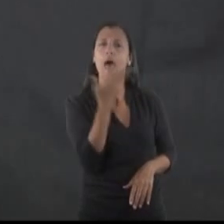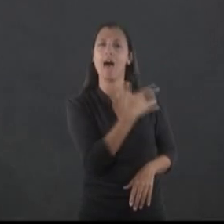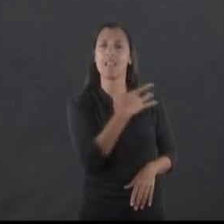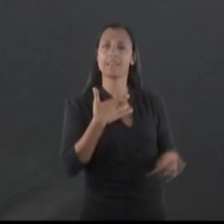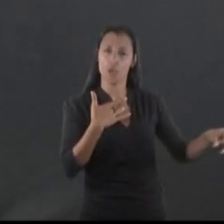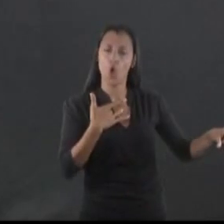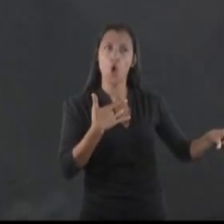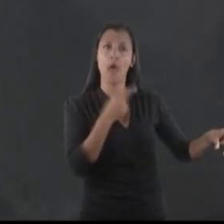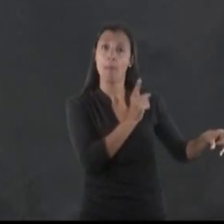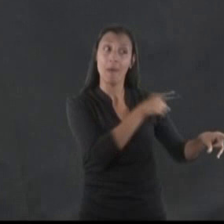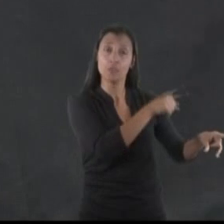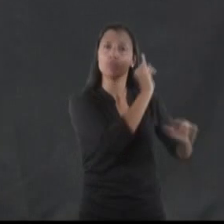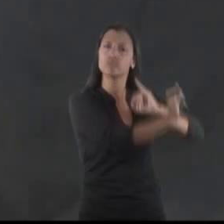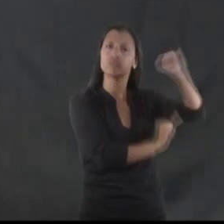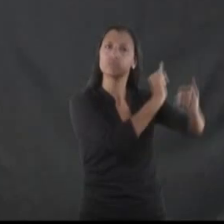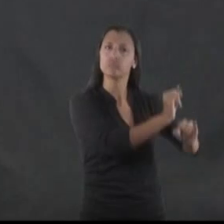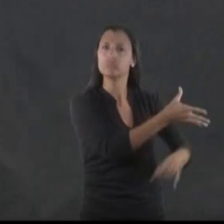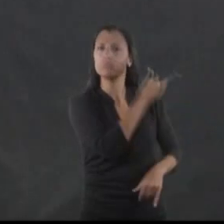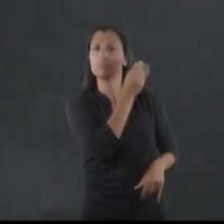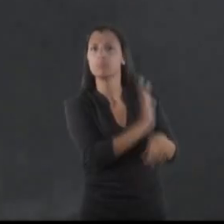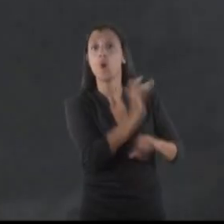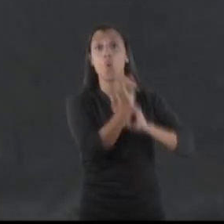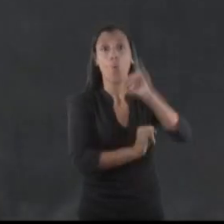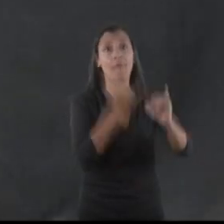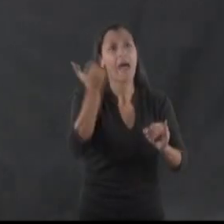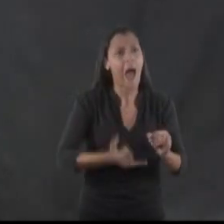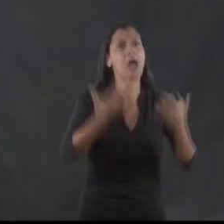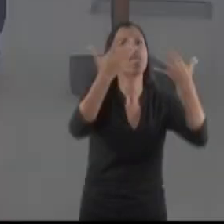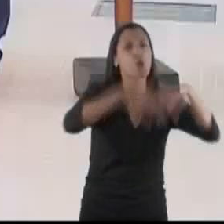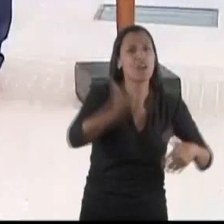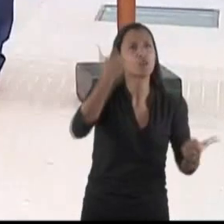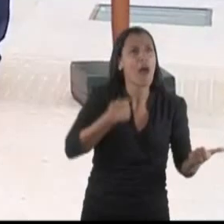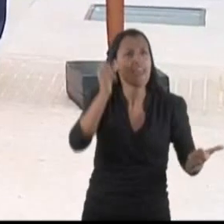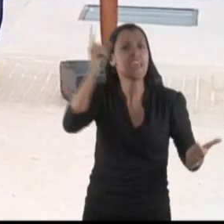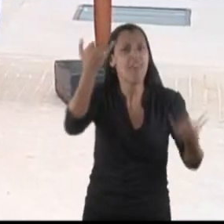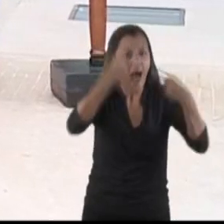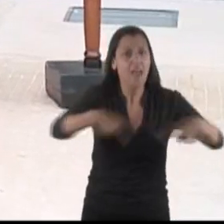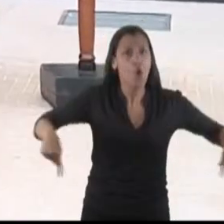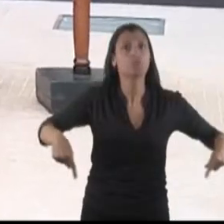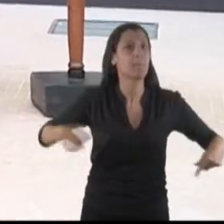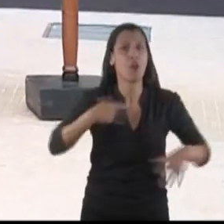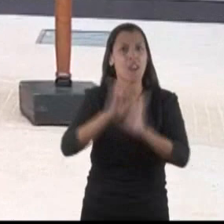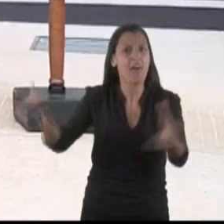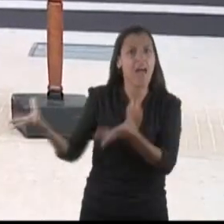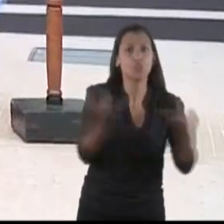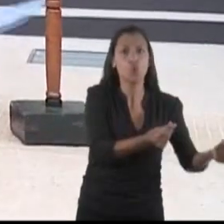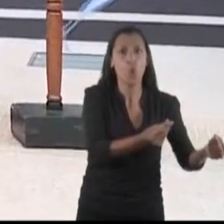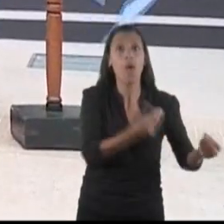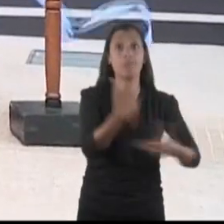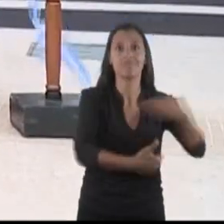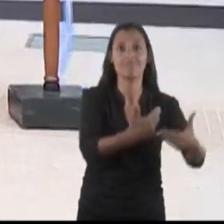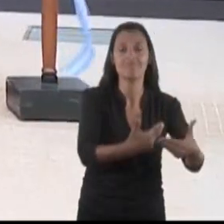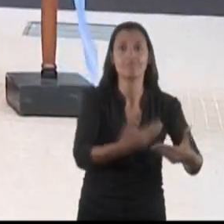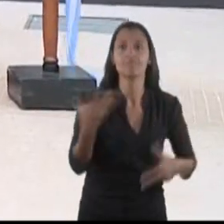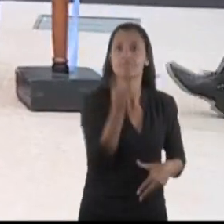contaba que, bueno, tenían todo el proyecto, pero nadie les financiaba llevar adelante este proyecto. Eso